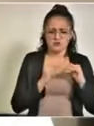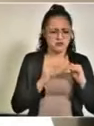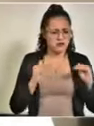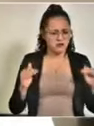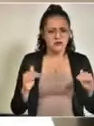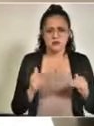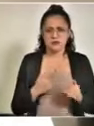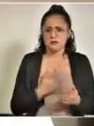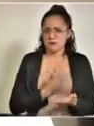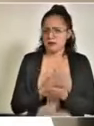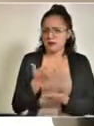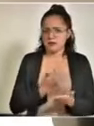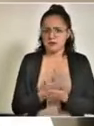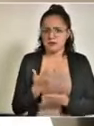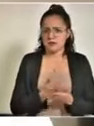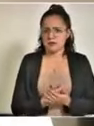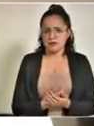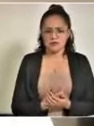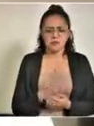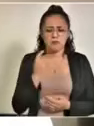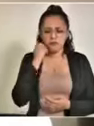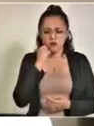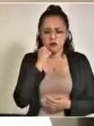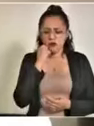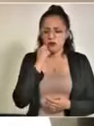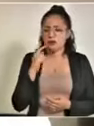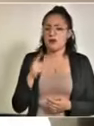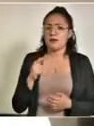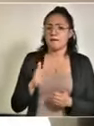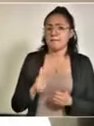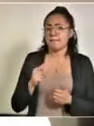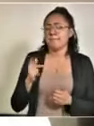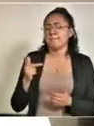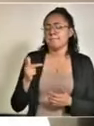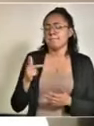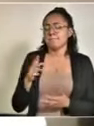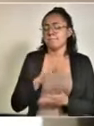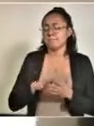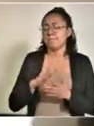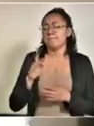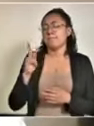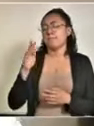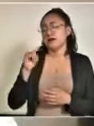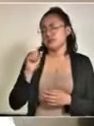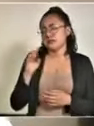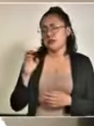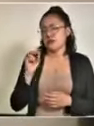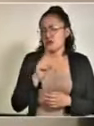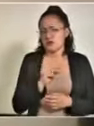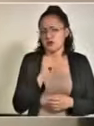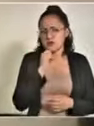acuerdo? ¿Pacificado o no? A ver, doctor Martínez, ¿le preguntaron algo?